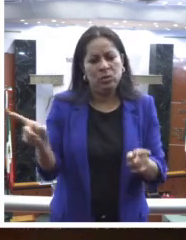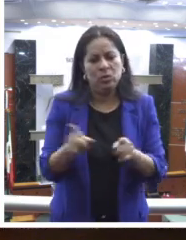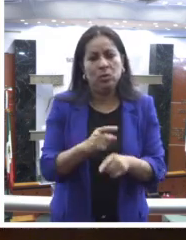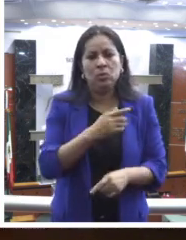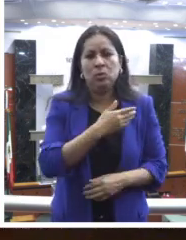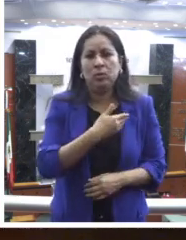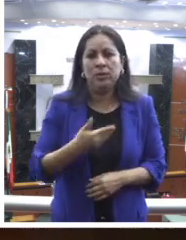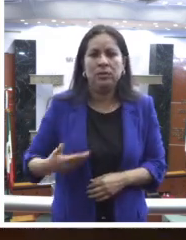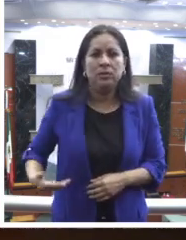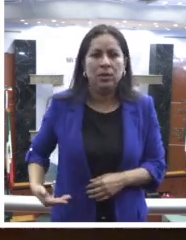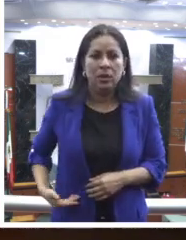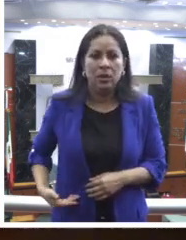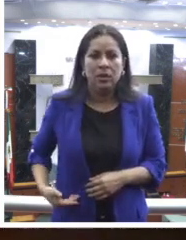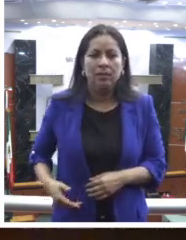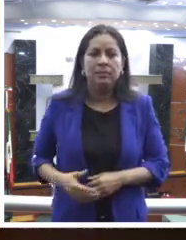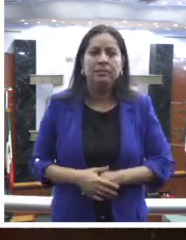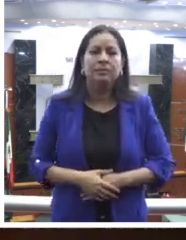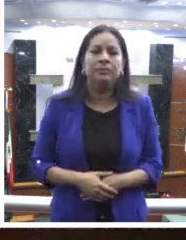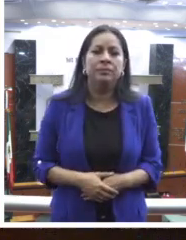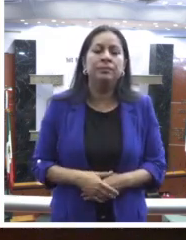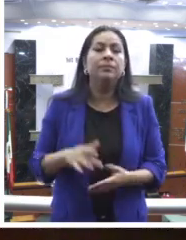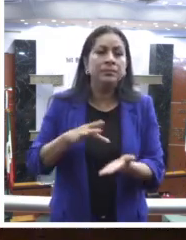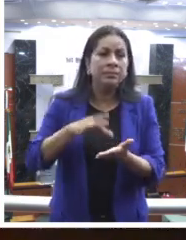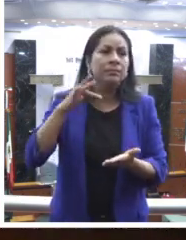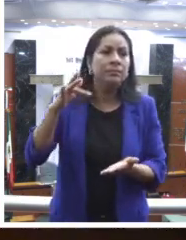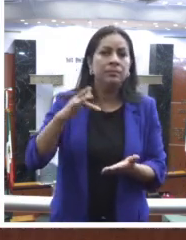diputado presidente Gracias diputado